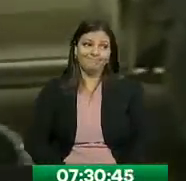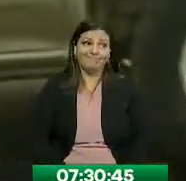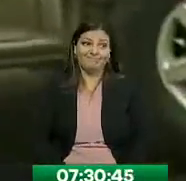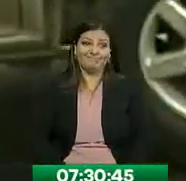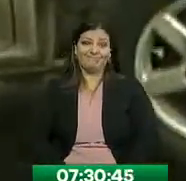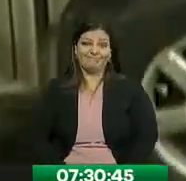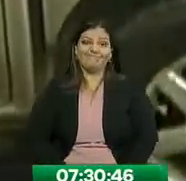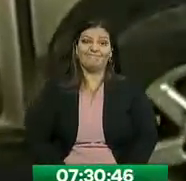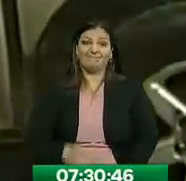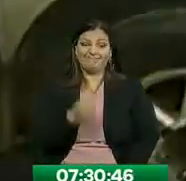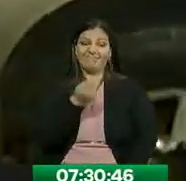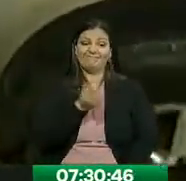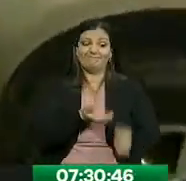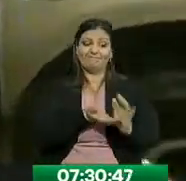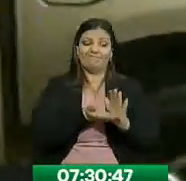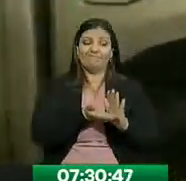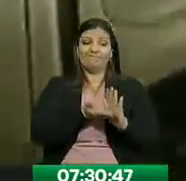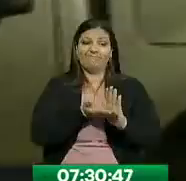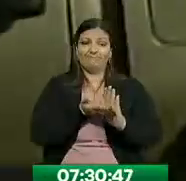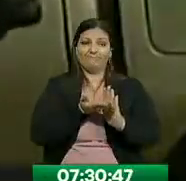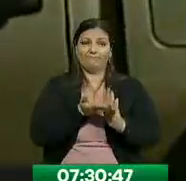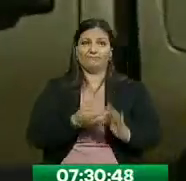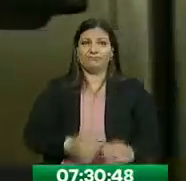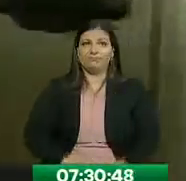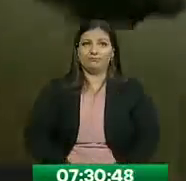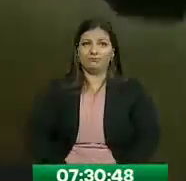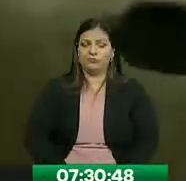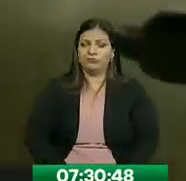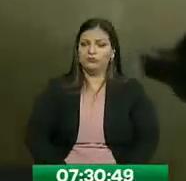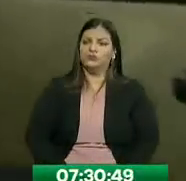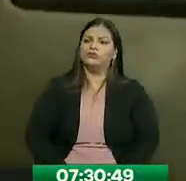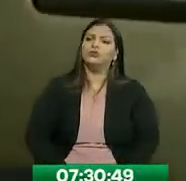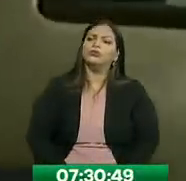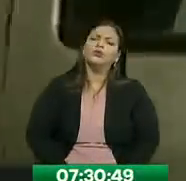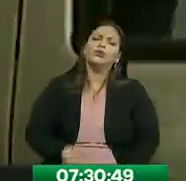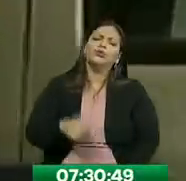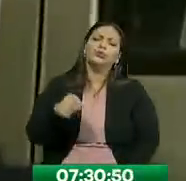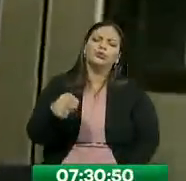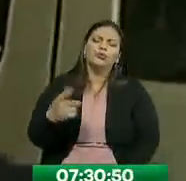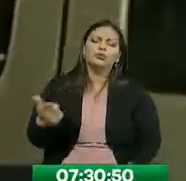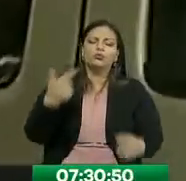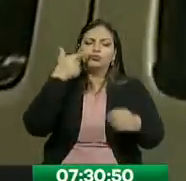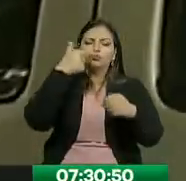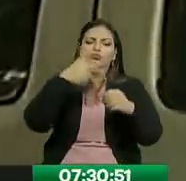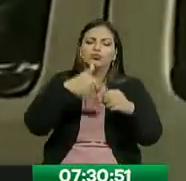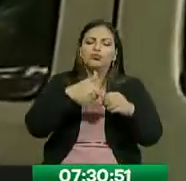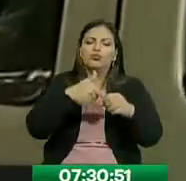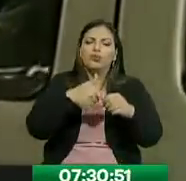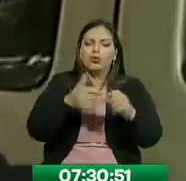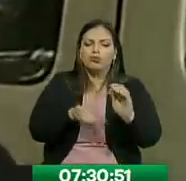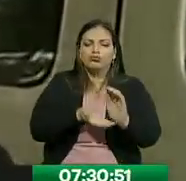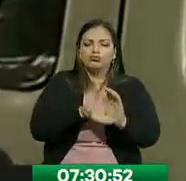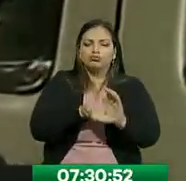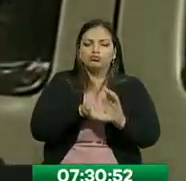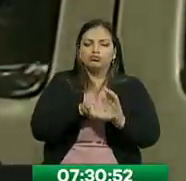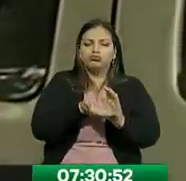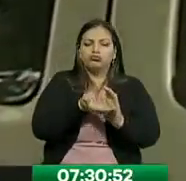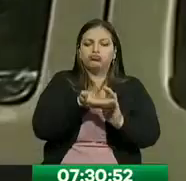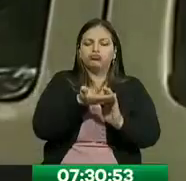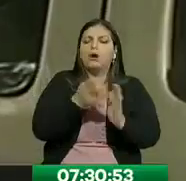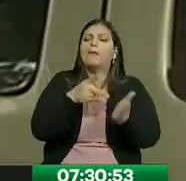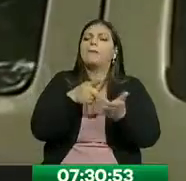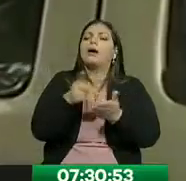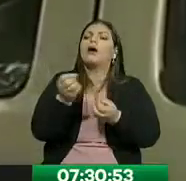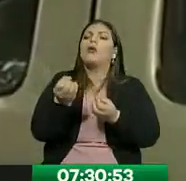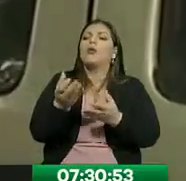es el precio. Por ejemplo, ¿ya sacó cuentas cada vez que llena el tanque cuánto más va a tener que gastar? Claro, unos $5